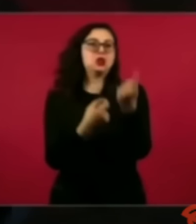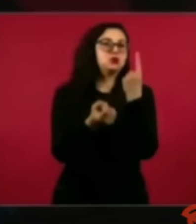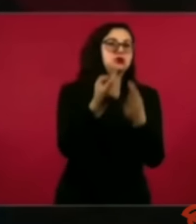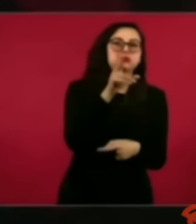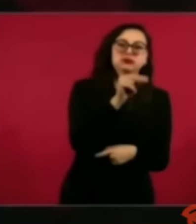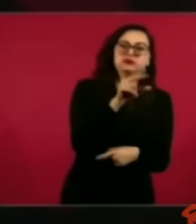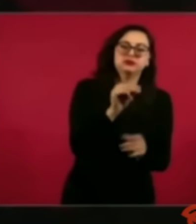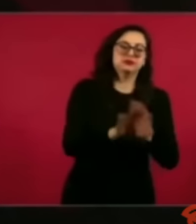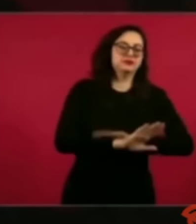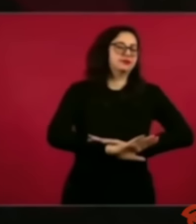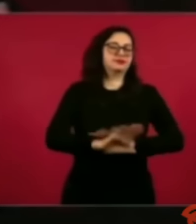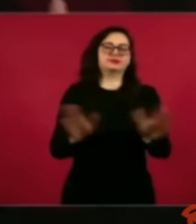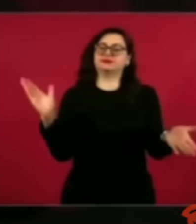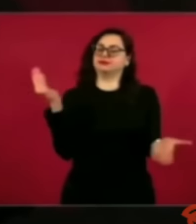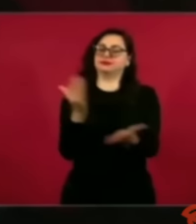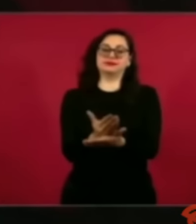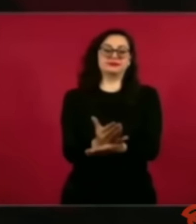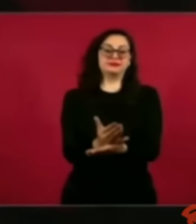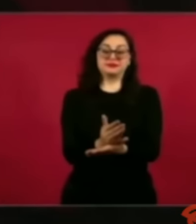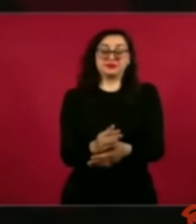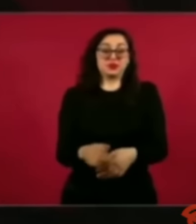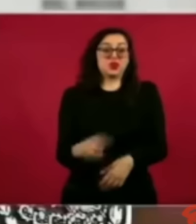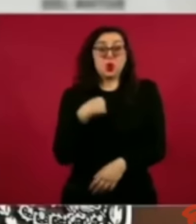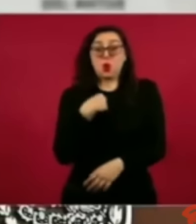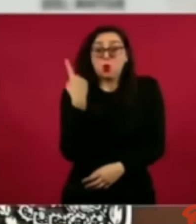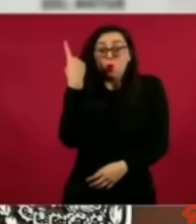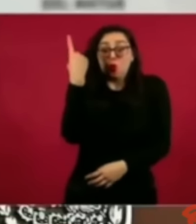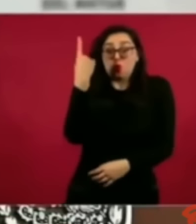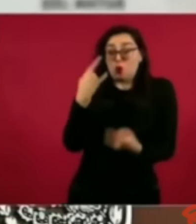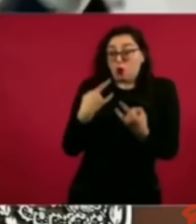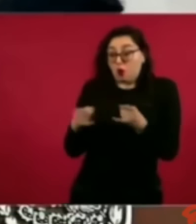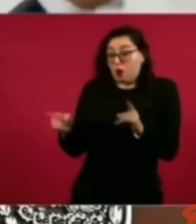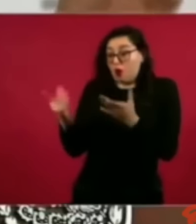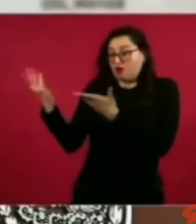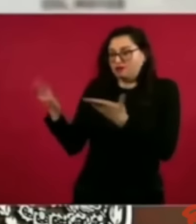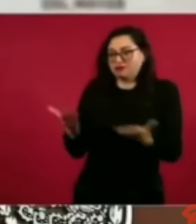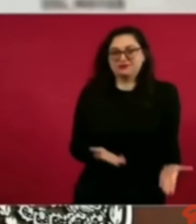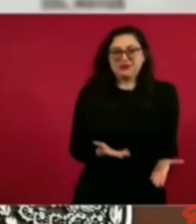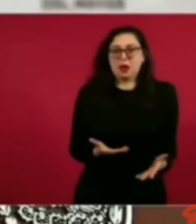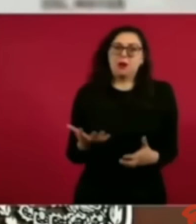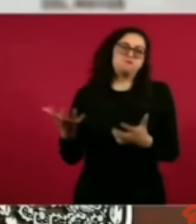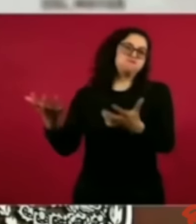al momento que yo abra la puerta, pues ya